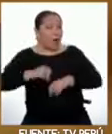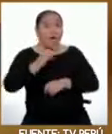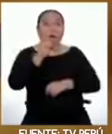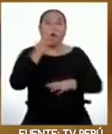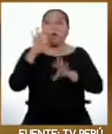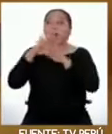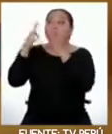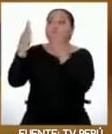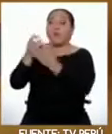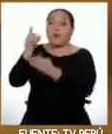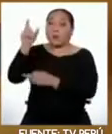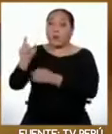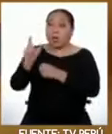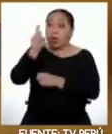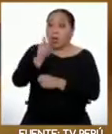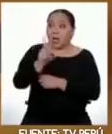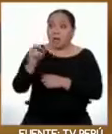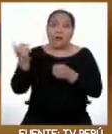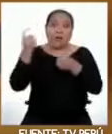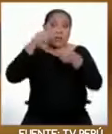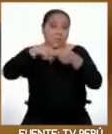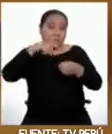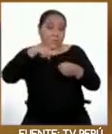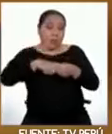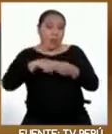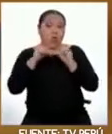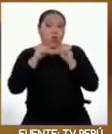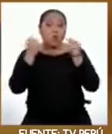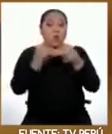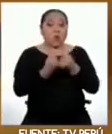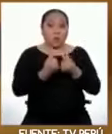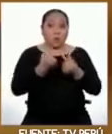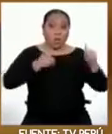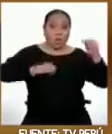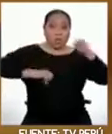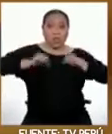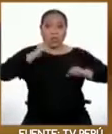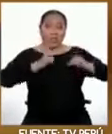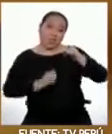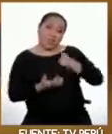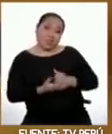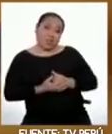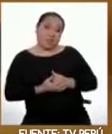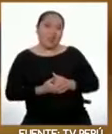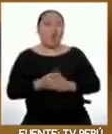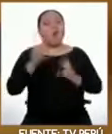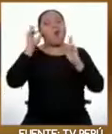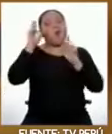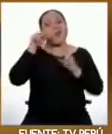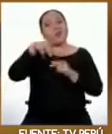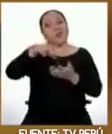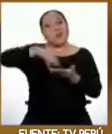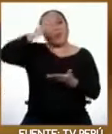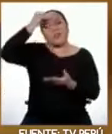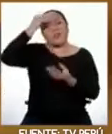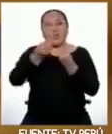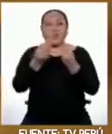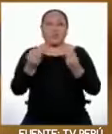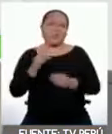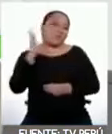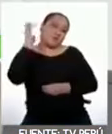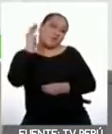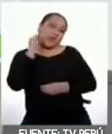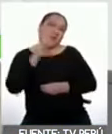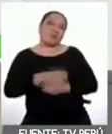de tus familiares ha participado o participa en un grupo de teatro? Espero que hayan aprendido mucho hoy. Hasta